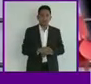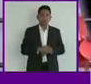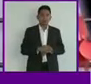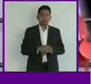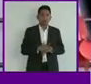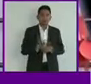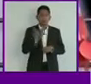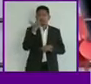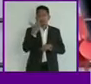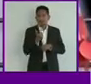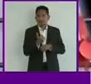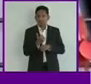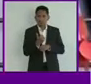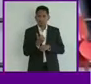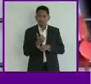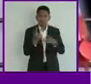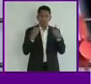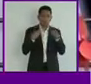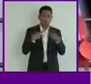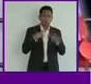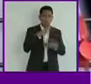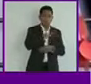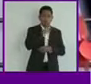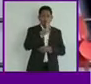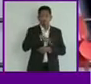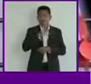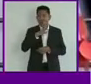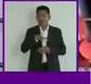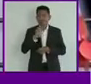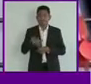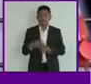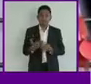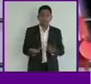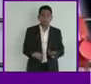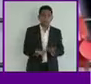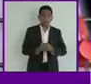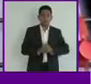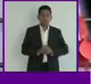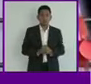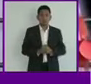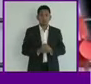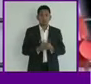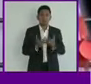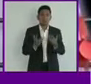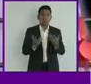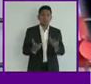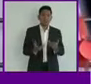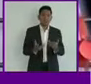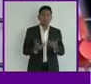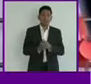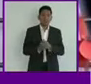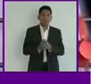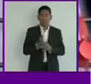y mucha gente empezó a como tal a excluirse de las personas que